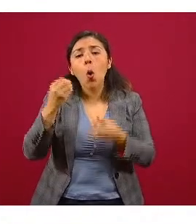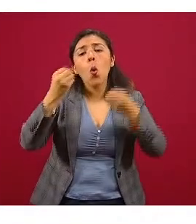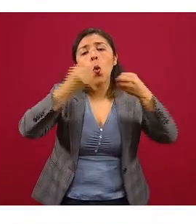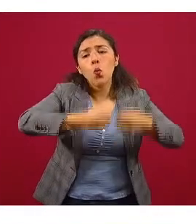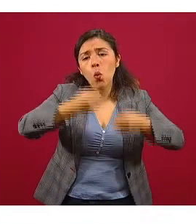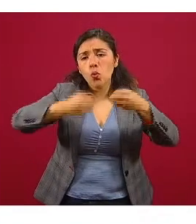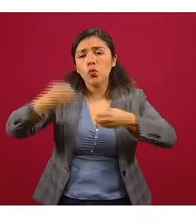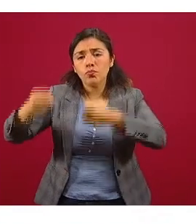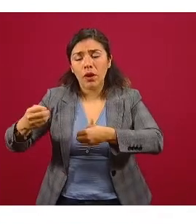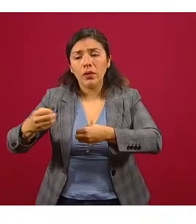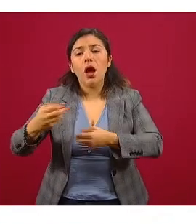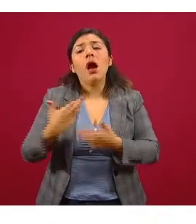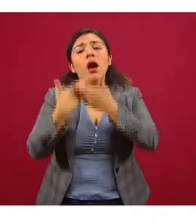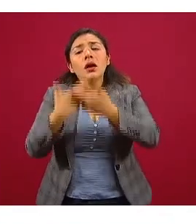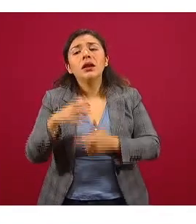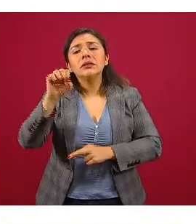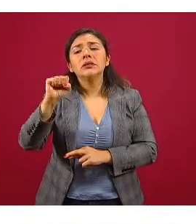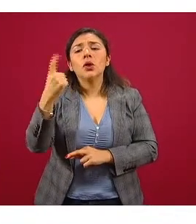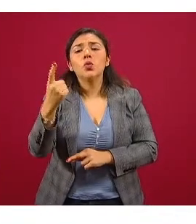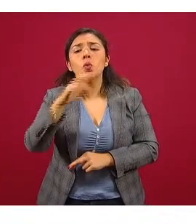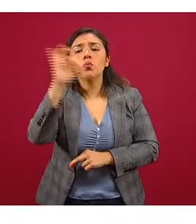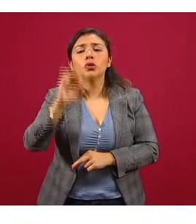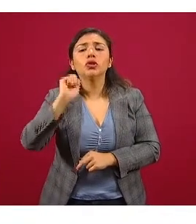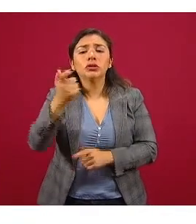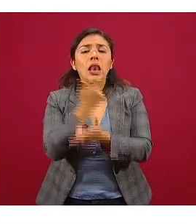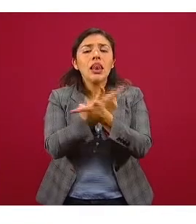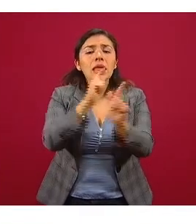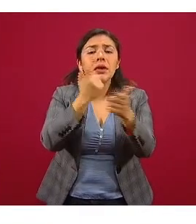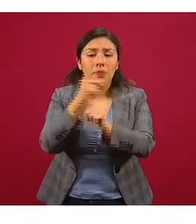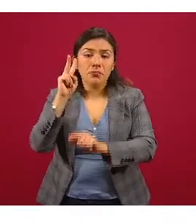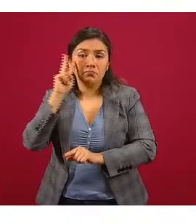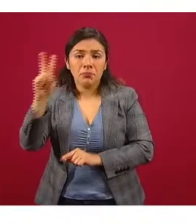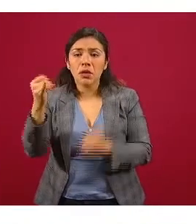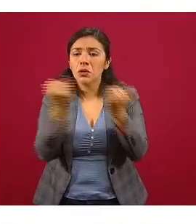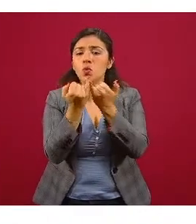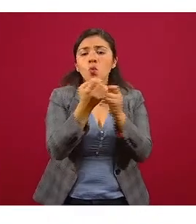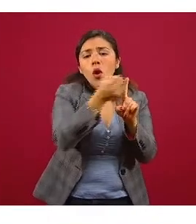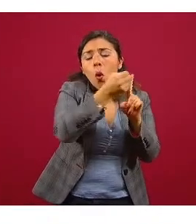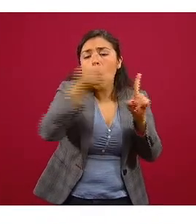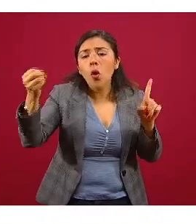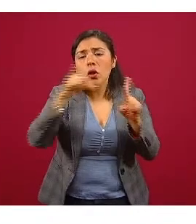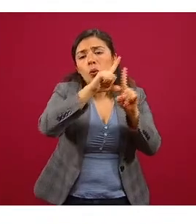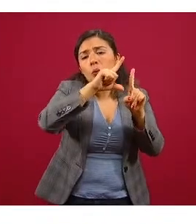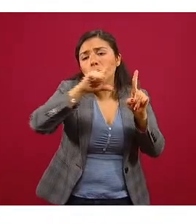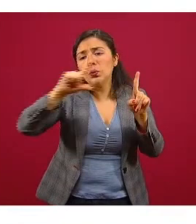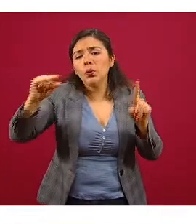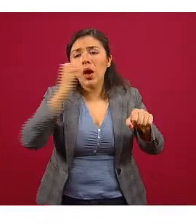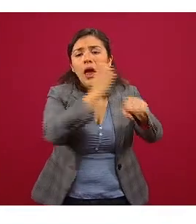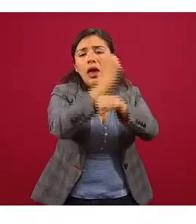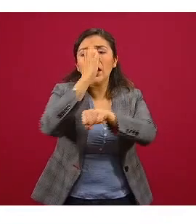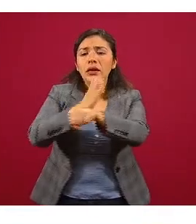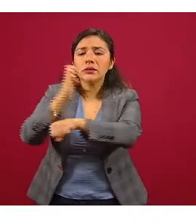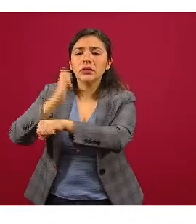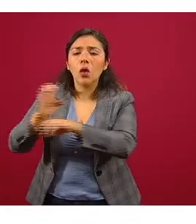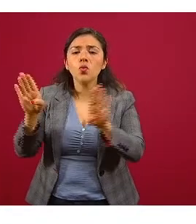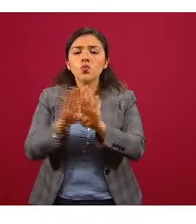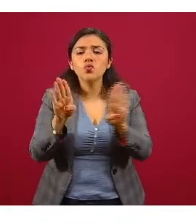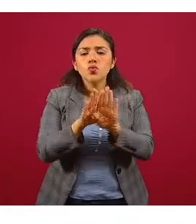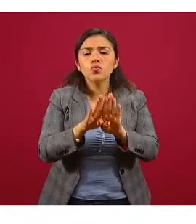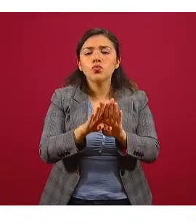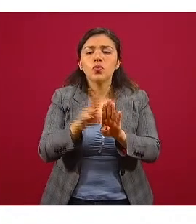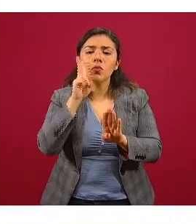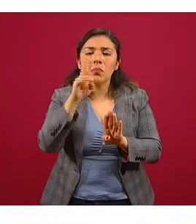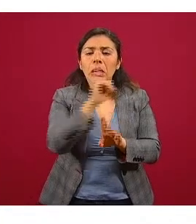el resto es 61% y están libres, y lo vemos en orden decreciente de las entidades federativas de izquierda a